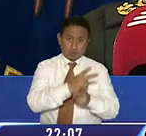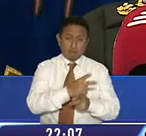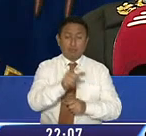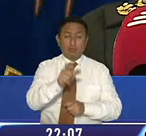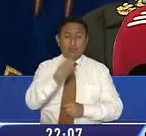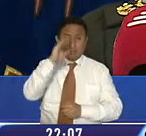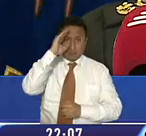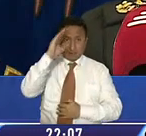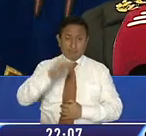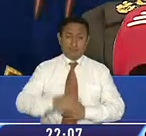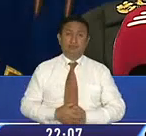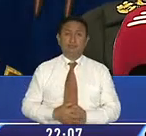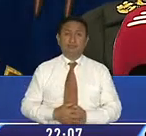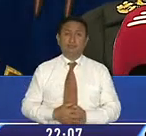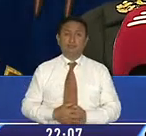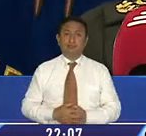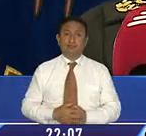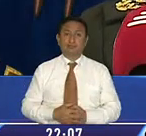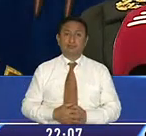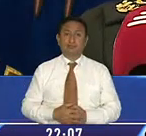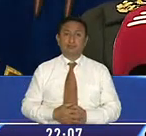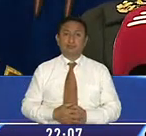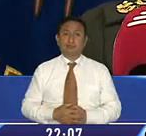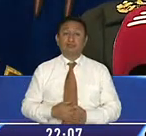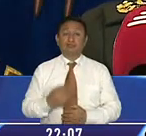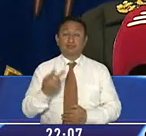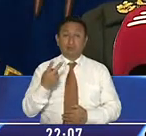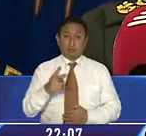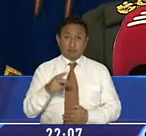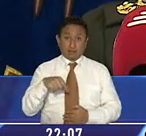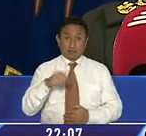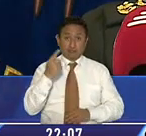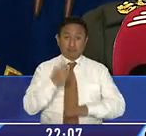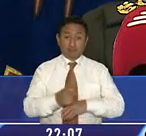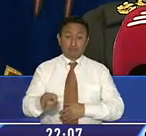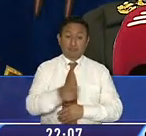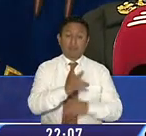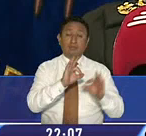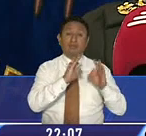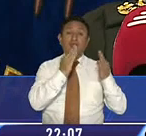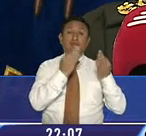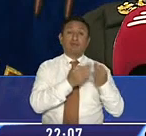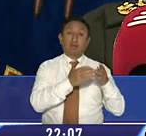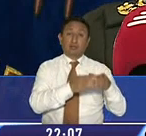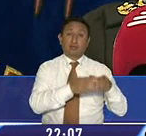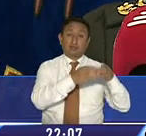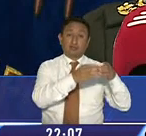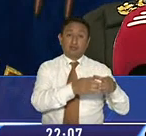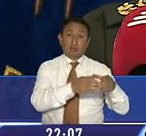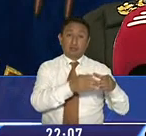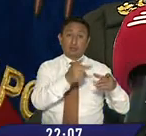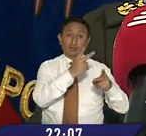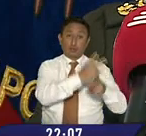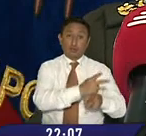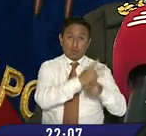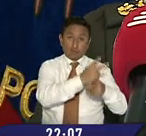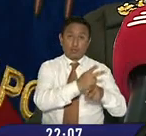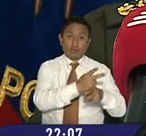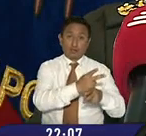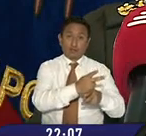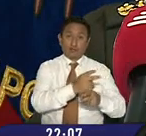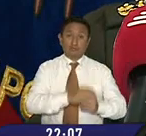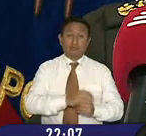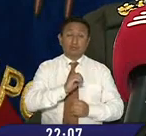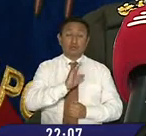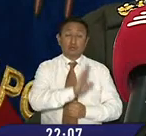personal policial. Asimismo, se ha ordenado que a la familia del fallecido se le dé la protección necesaria